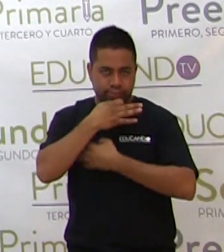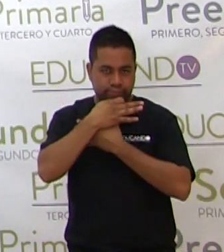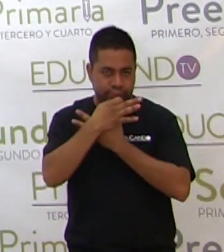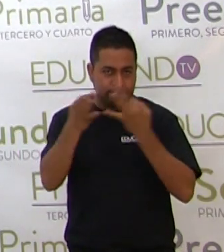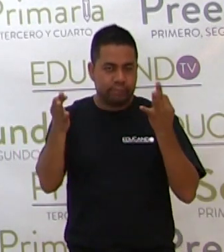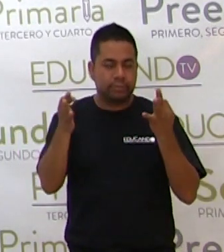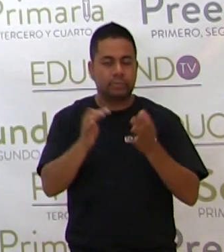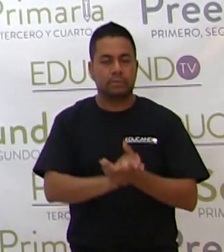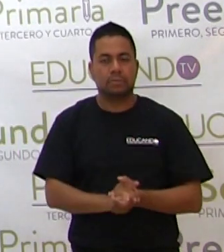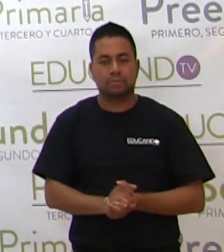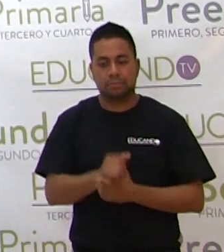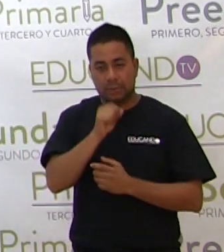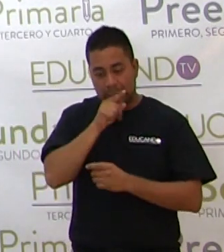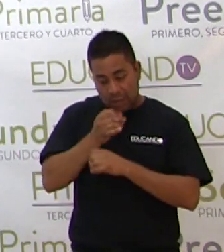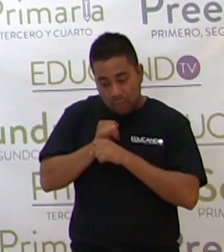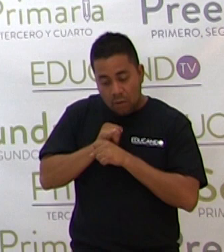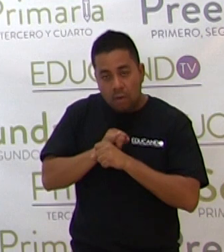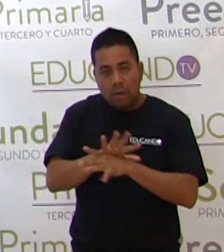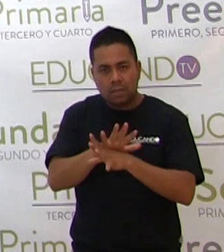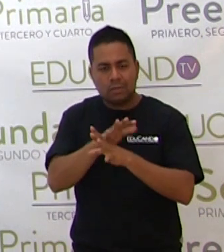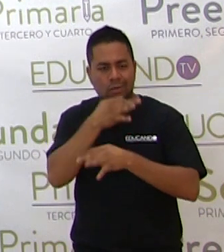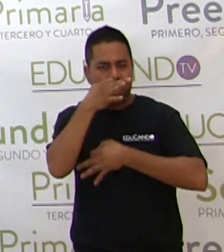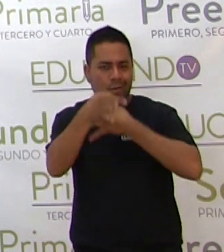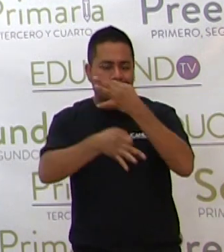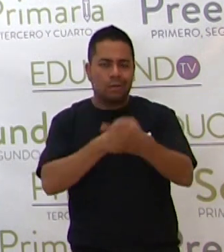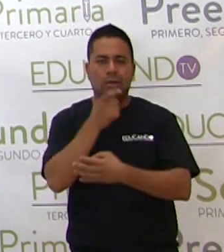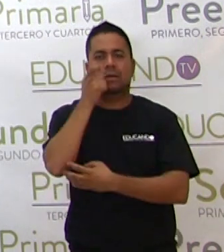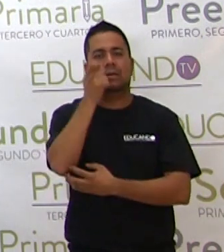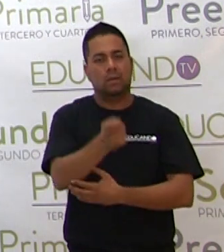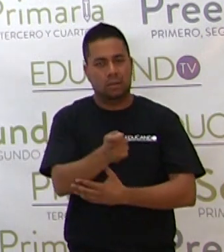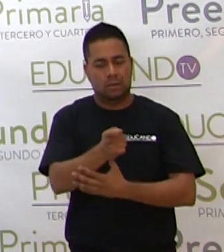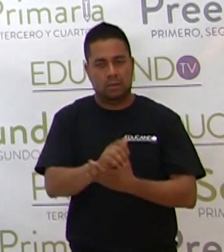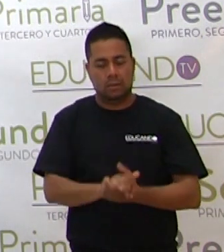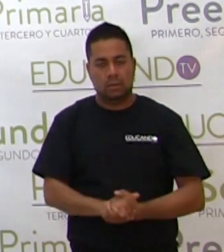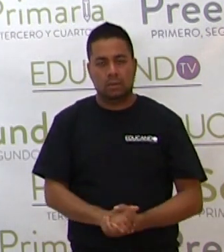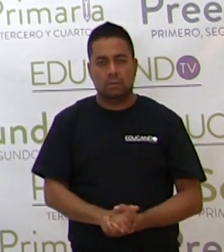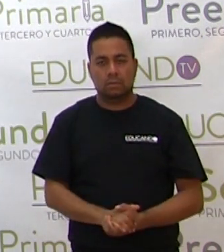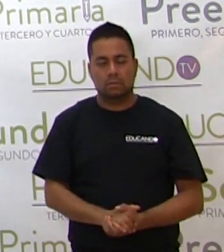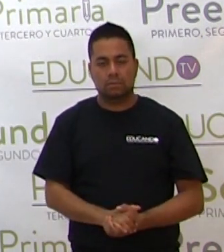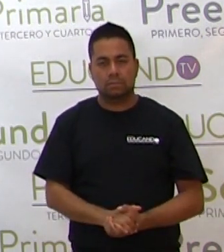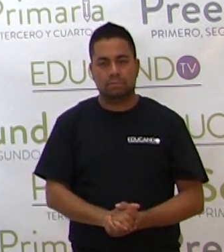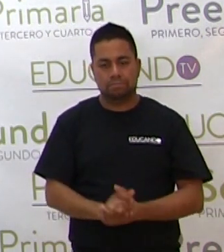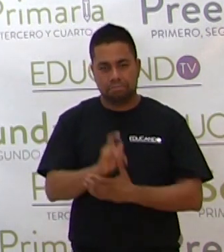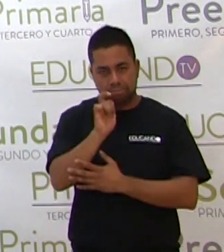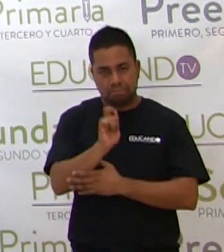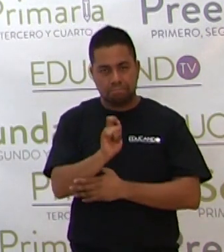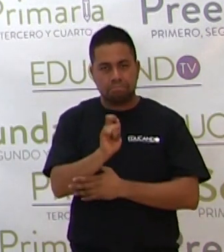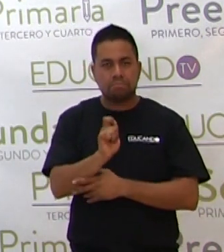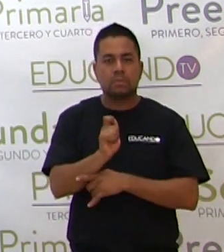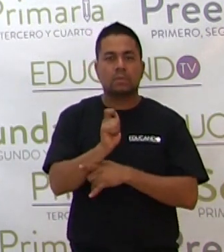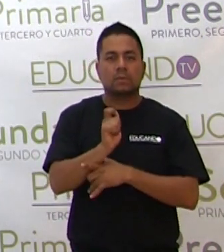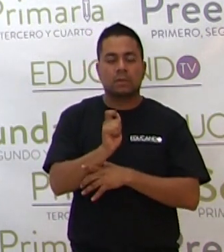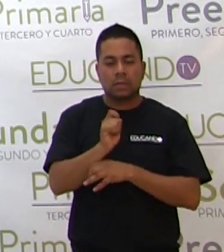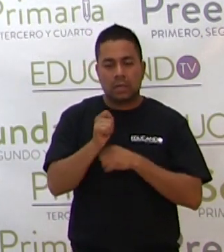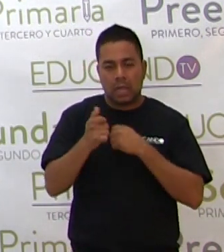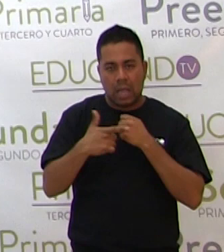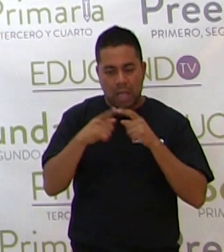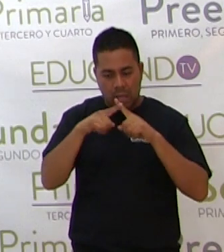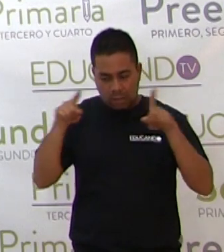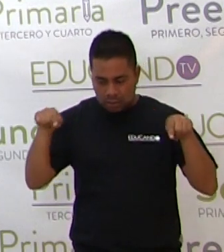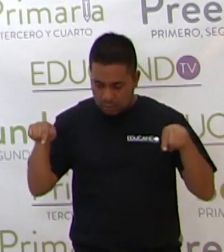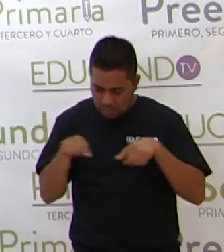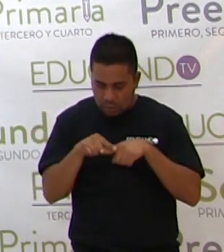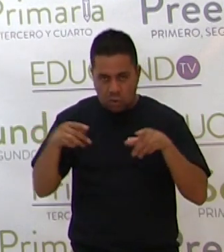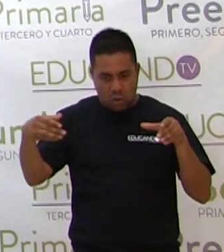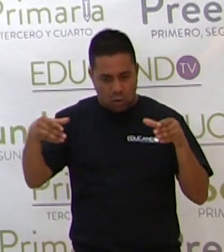es un medio de información esto quiere decir que es un vehículo que transmite mensajes